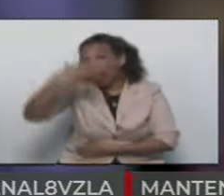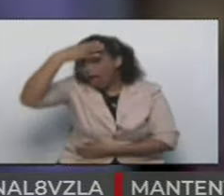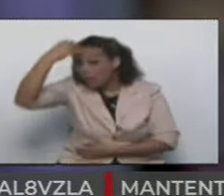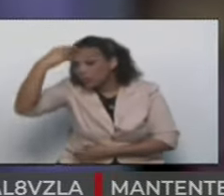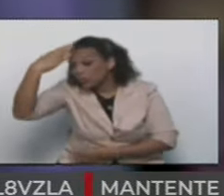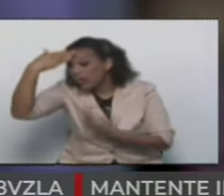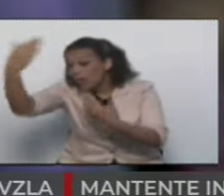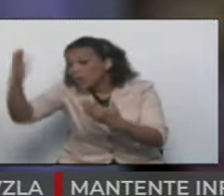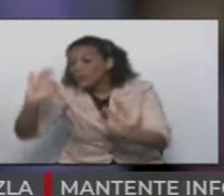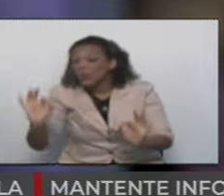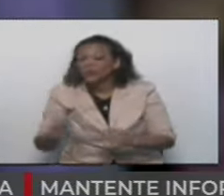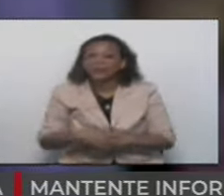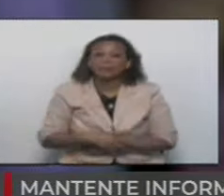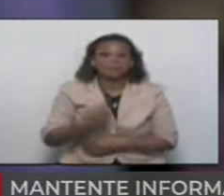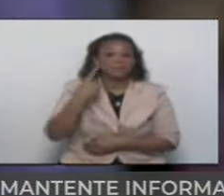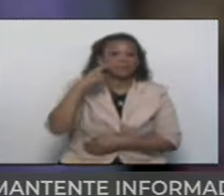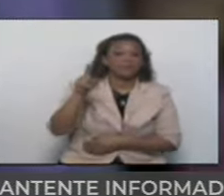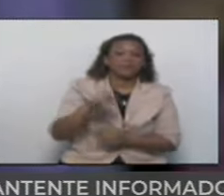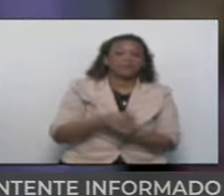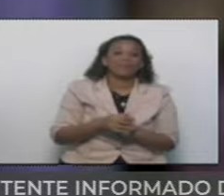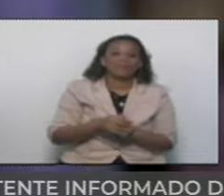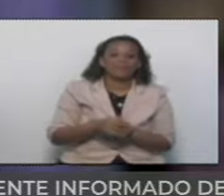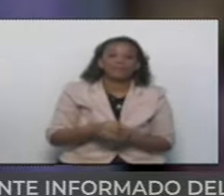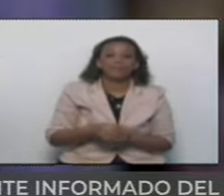Que me salude a Isabel Ayuso,